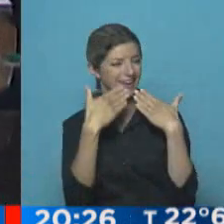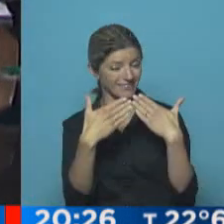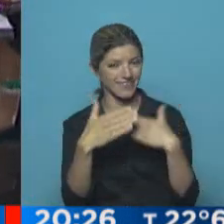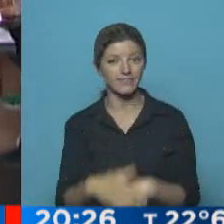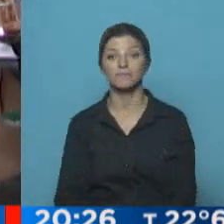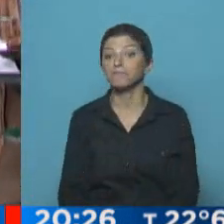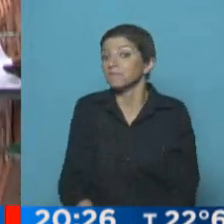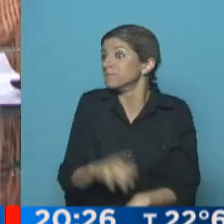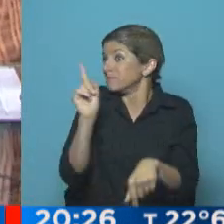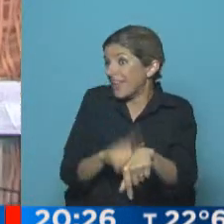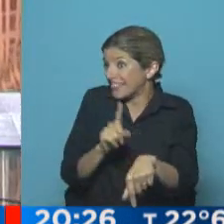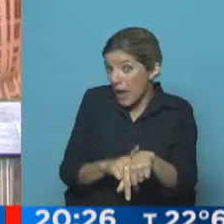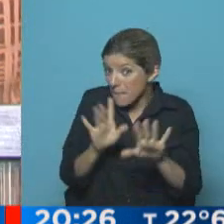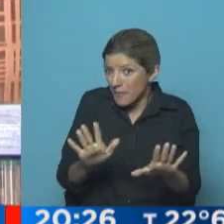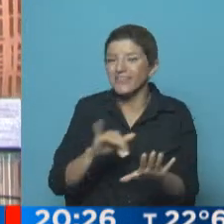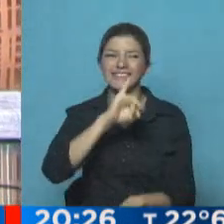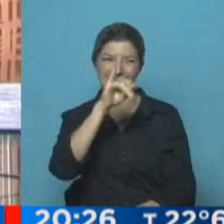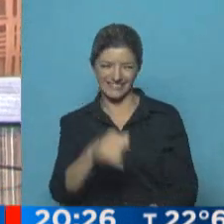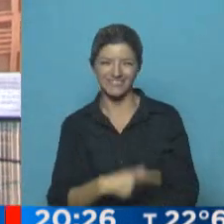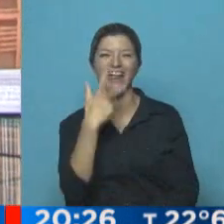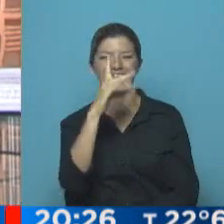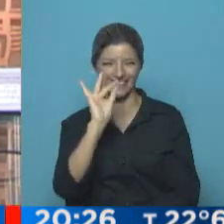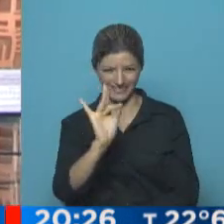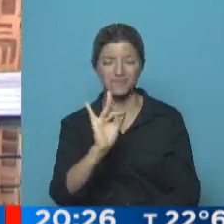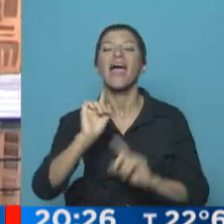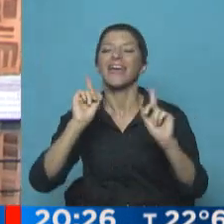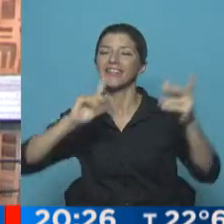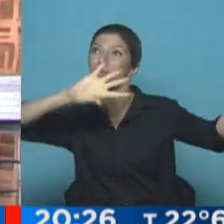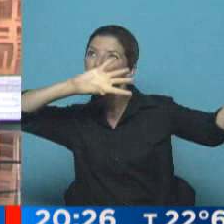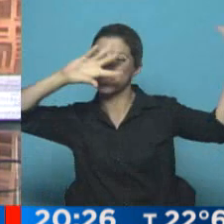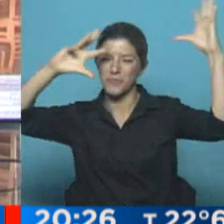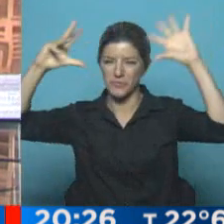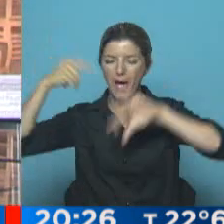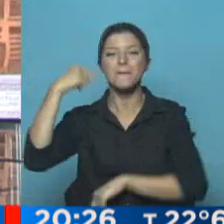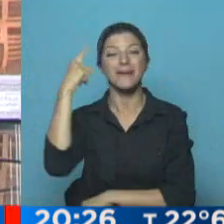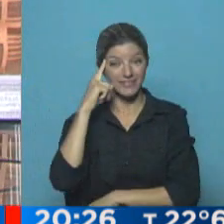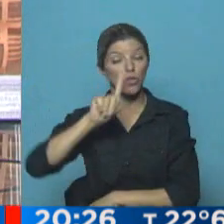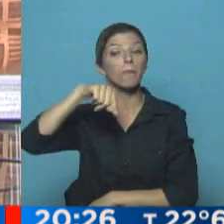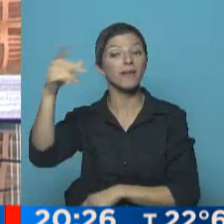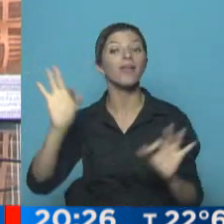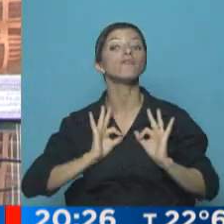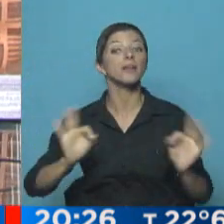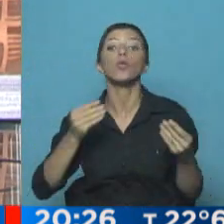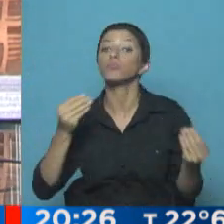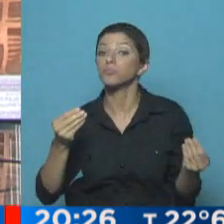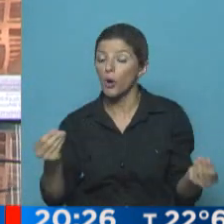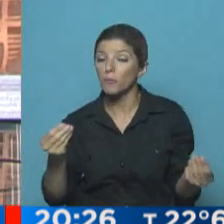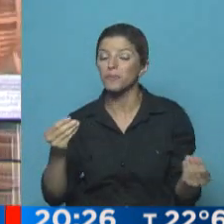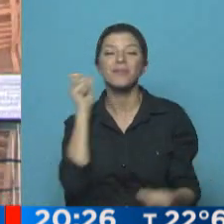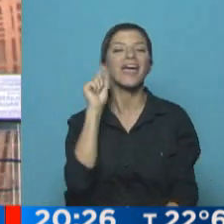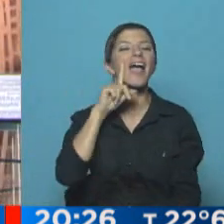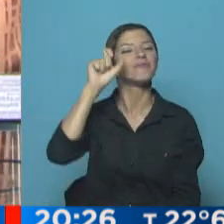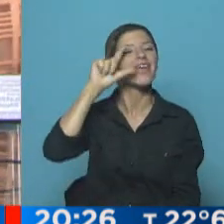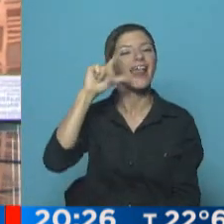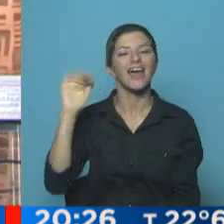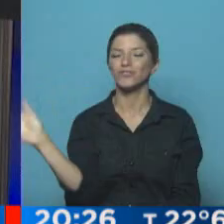Cuestión de tiempo. Sí, señor. Para el 3 de diciembre, Silvia. Y de tiempo también meteorológico, teniendo en cuenta que mañana es feriado. ¿Qué pasará? Gabriel Andrietti con toda